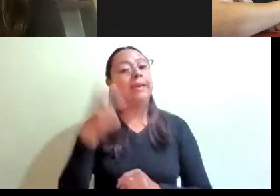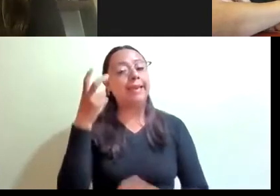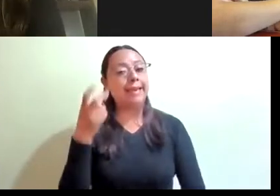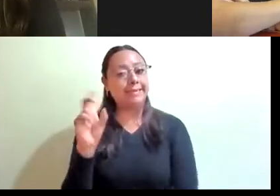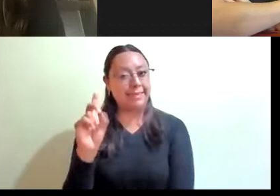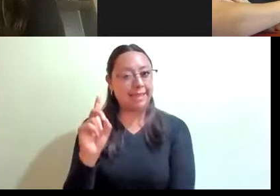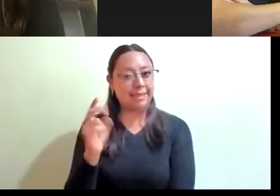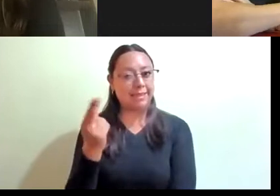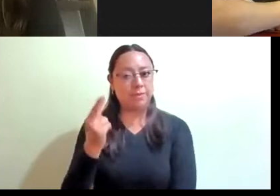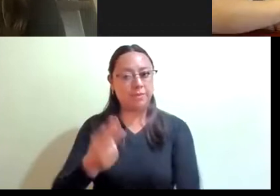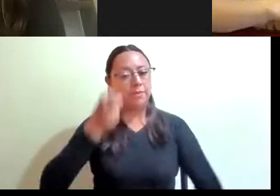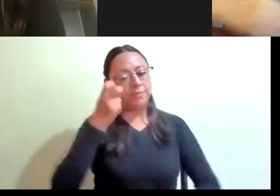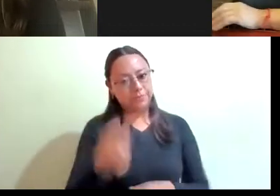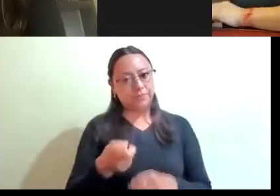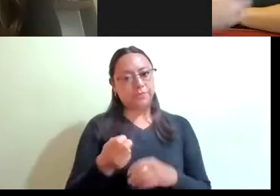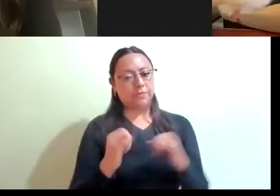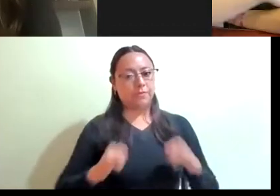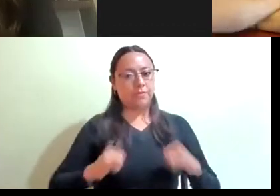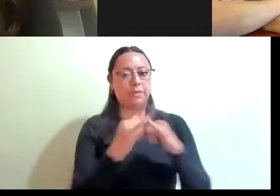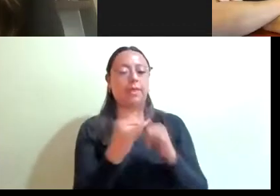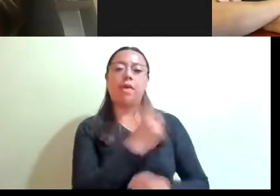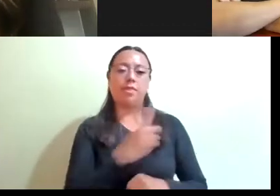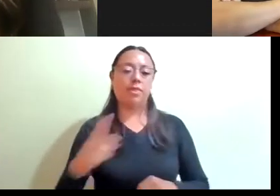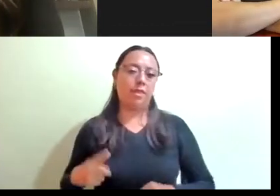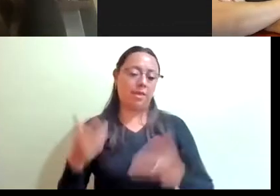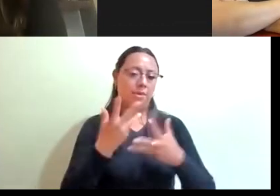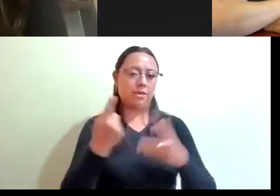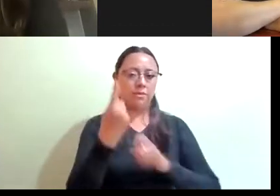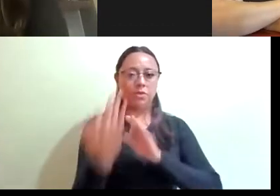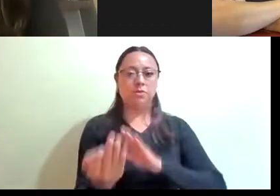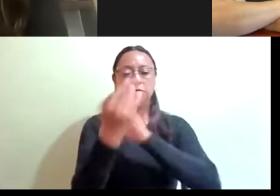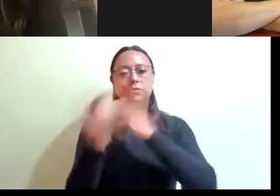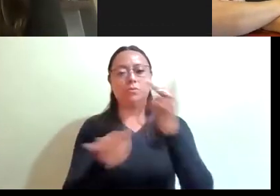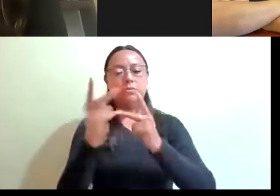deberá celebrar una comparecencia